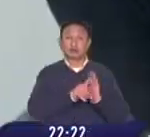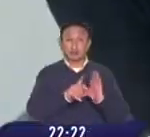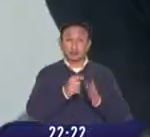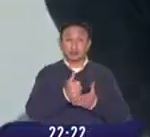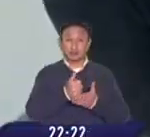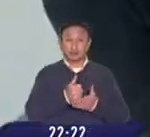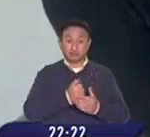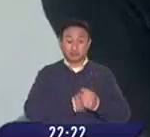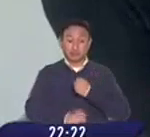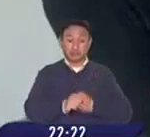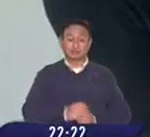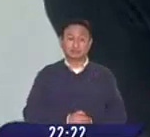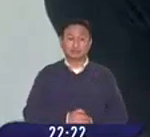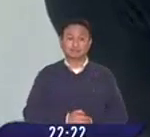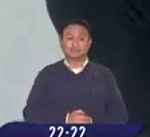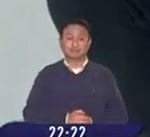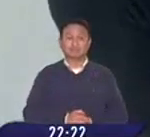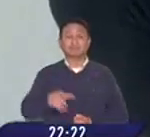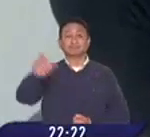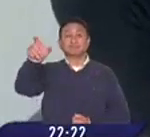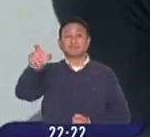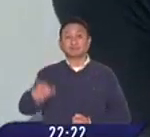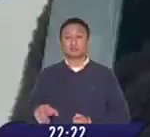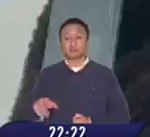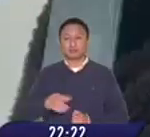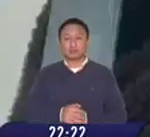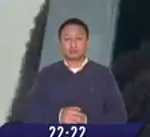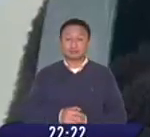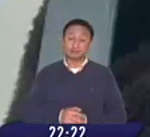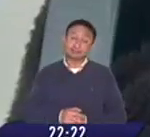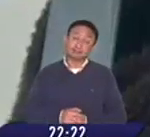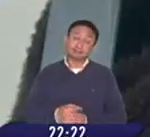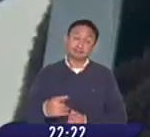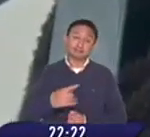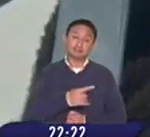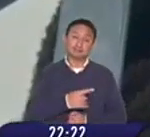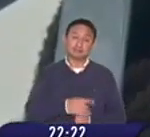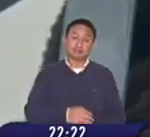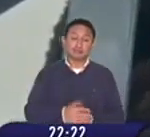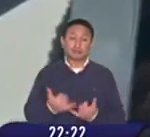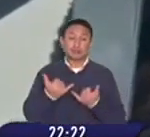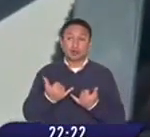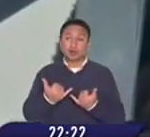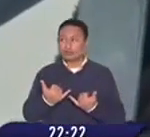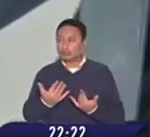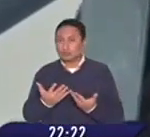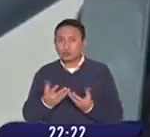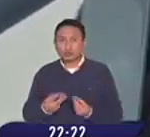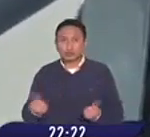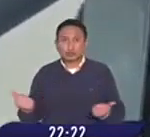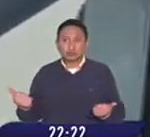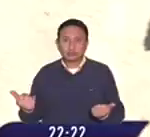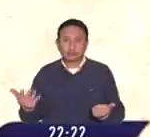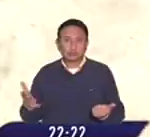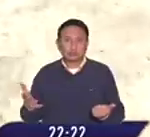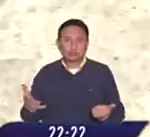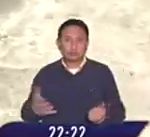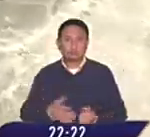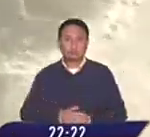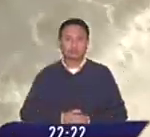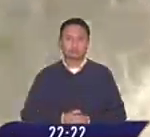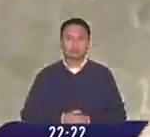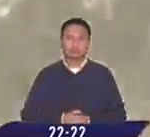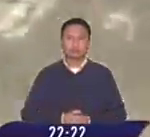Buscan justicia al supuesto violador. Como dirían por ahí, la tierra lo ha tragado. En Quito informó